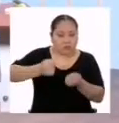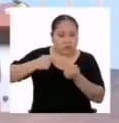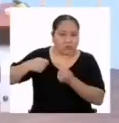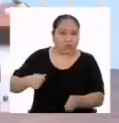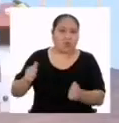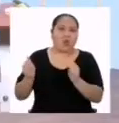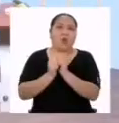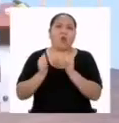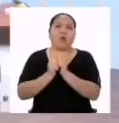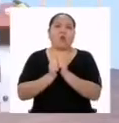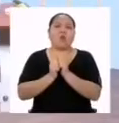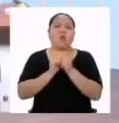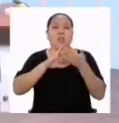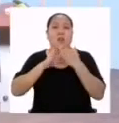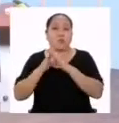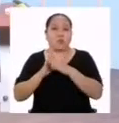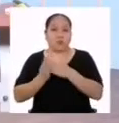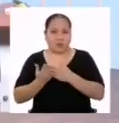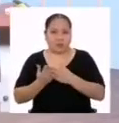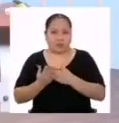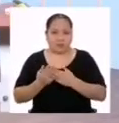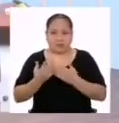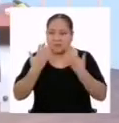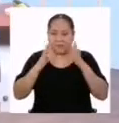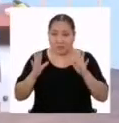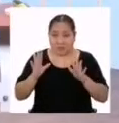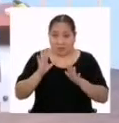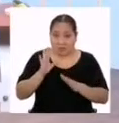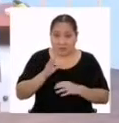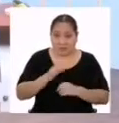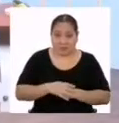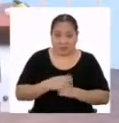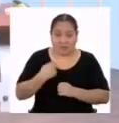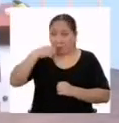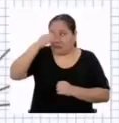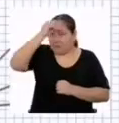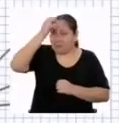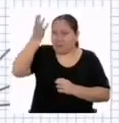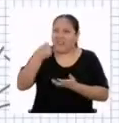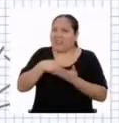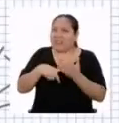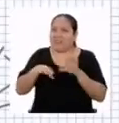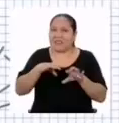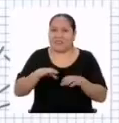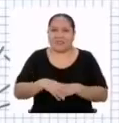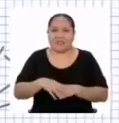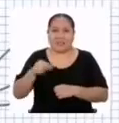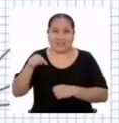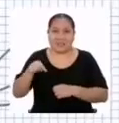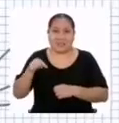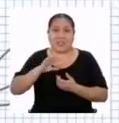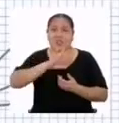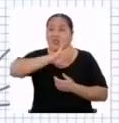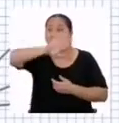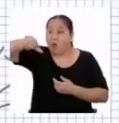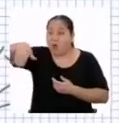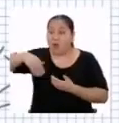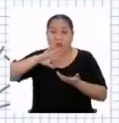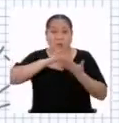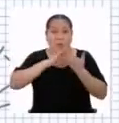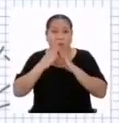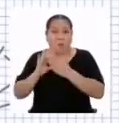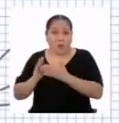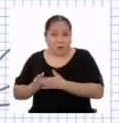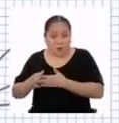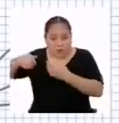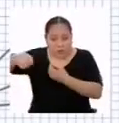comunidad. Si no saben lo que es, no se preocupen, porque yo tampoco sabía. Resulta que el pueblo entero se reúne para